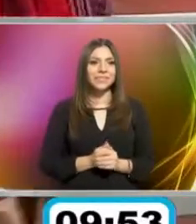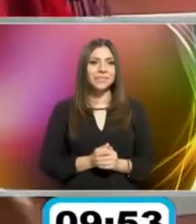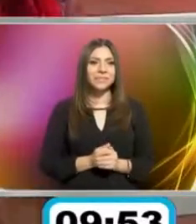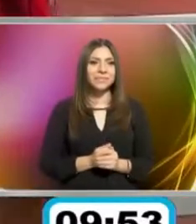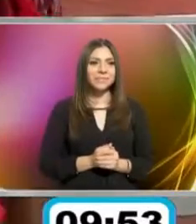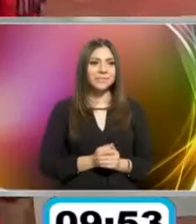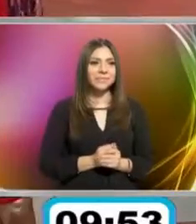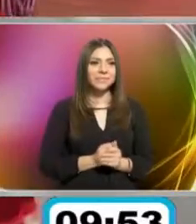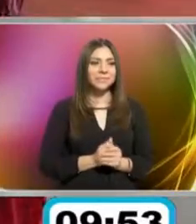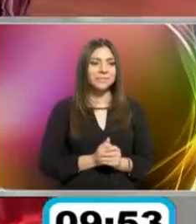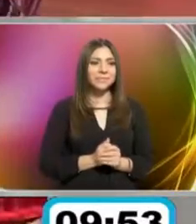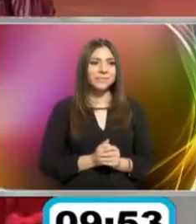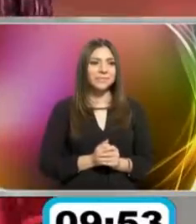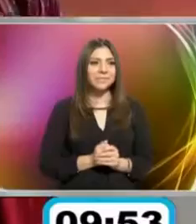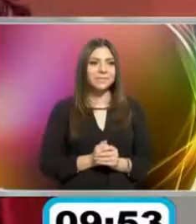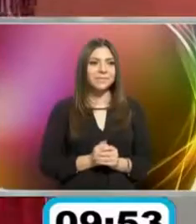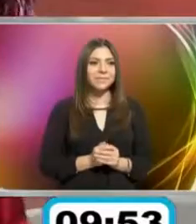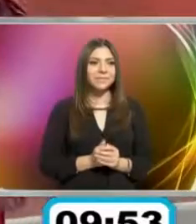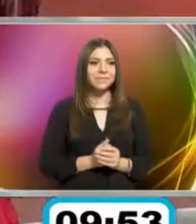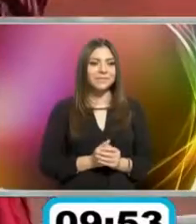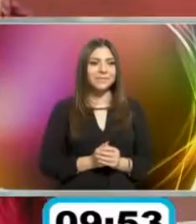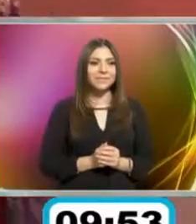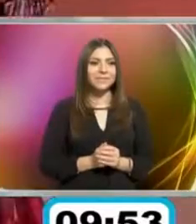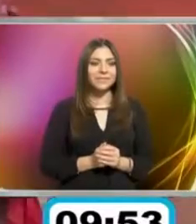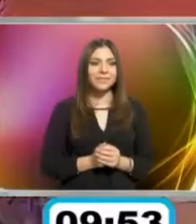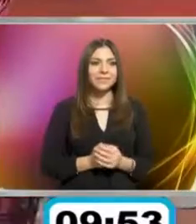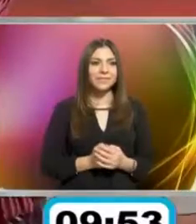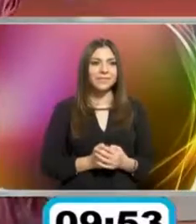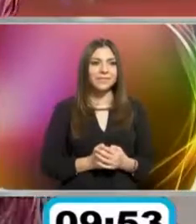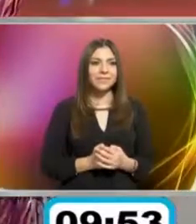Y por esta calle vive el que a mí me